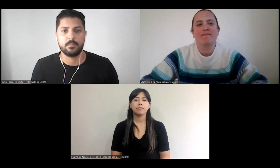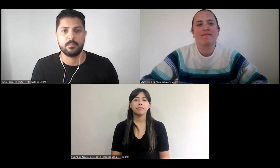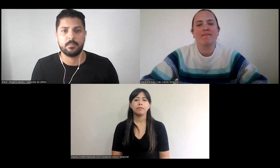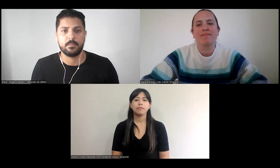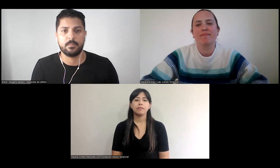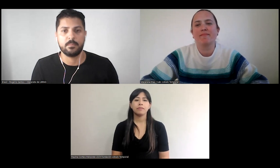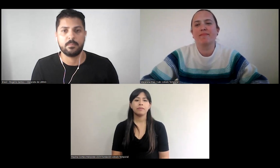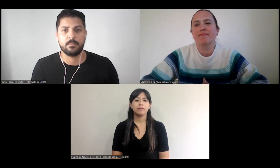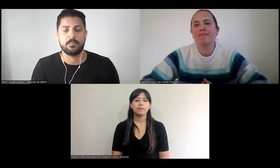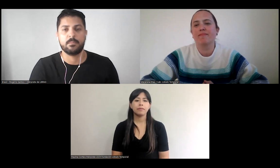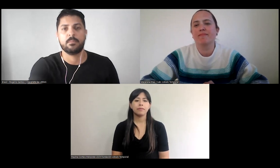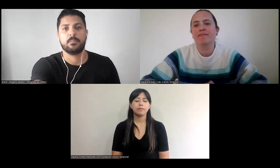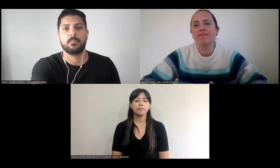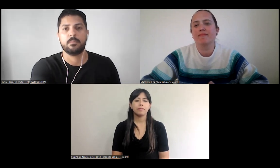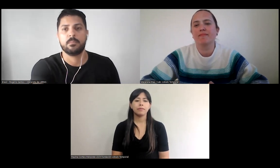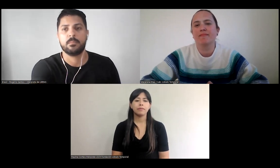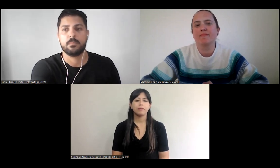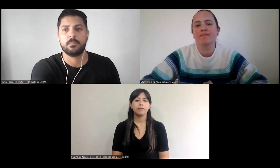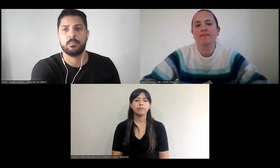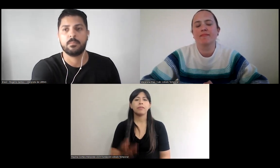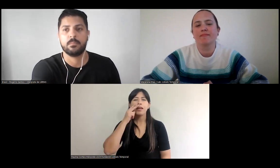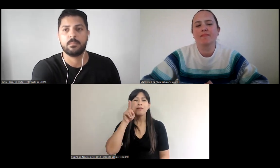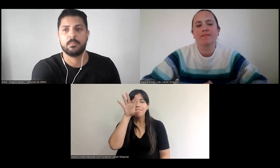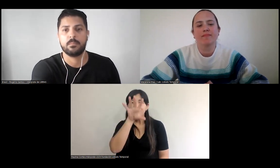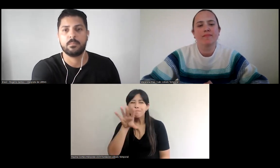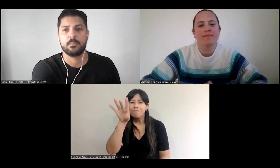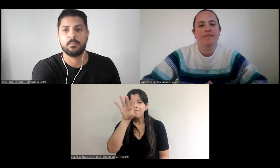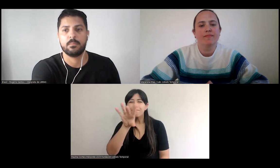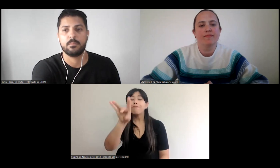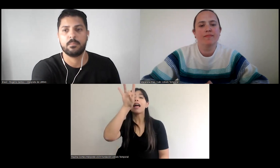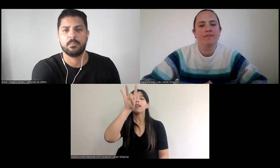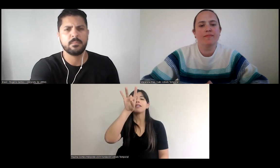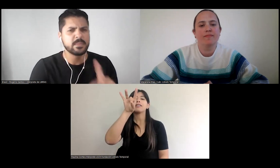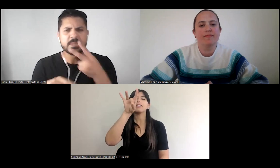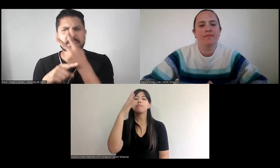disculpen, no estoy encontrando a mi compañera Maribel, hay muchas personas,